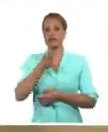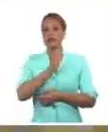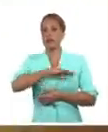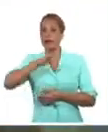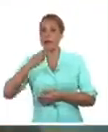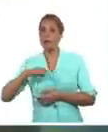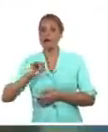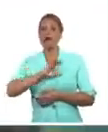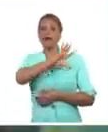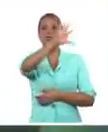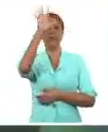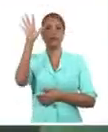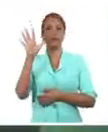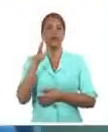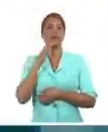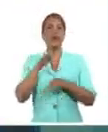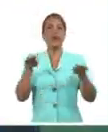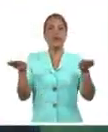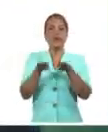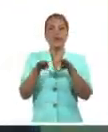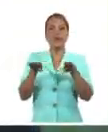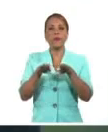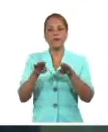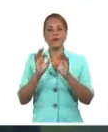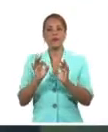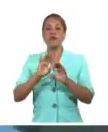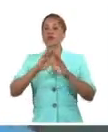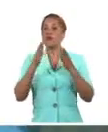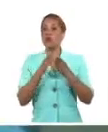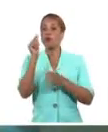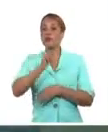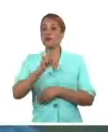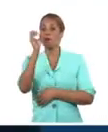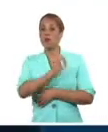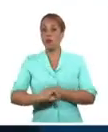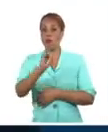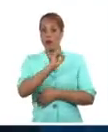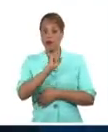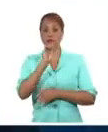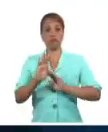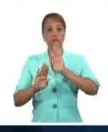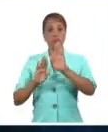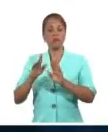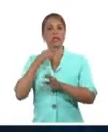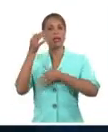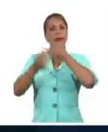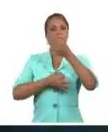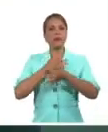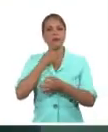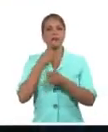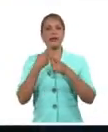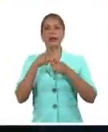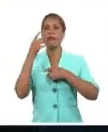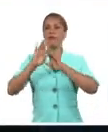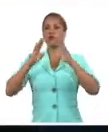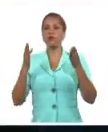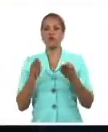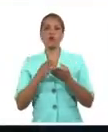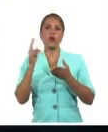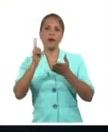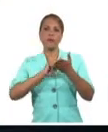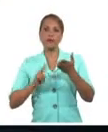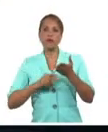el desierto y el vacío. Los organizadores de esta exposición consideran que va a reflejar algunos de los conceptos expresados por el pintor en